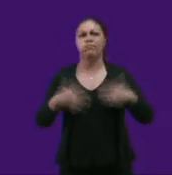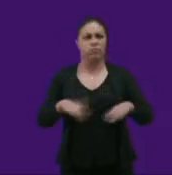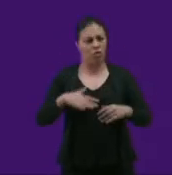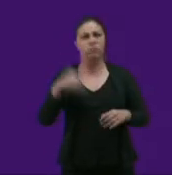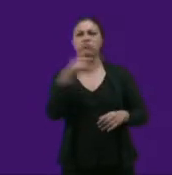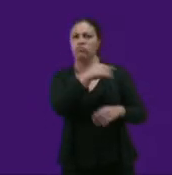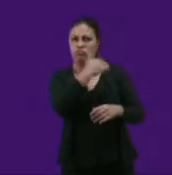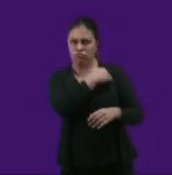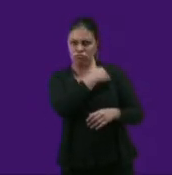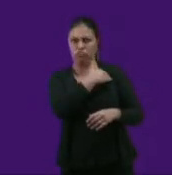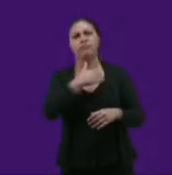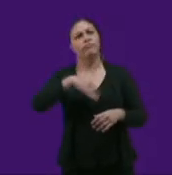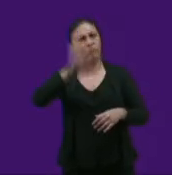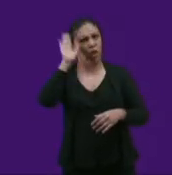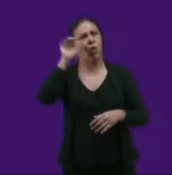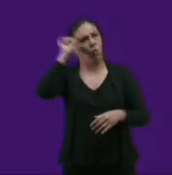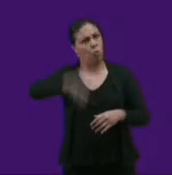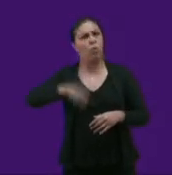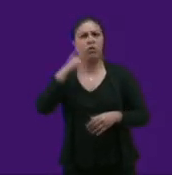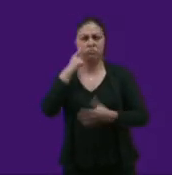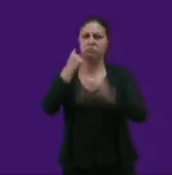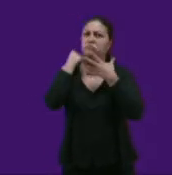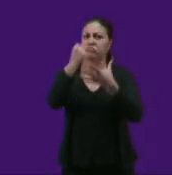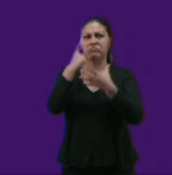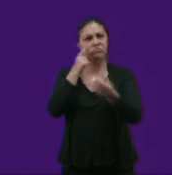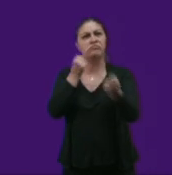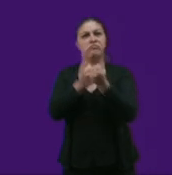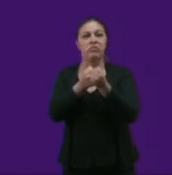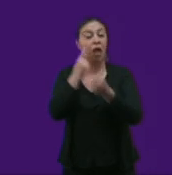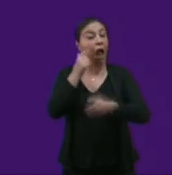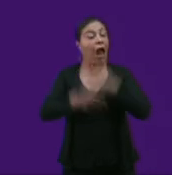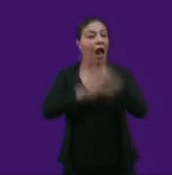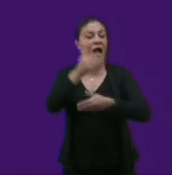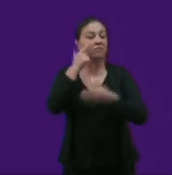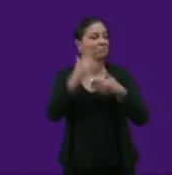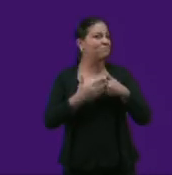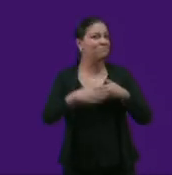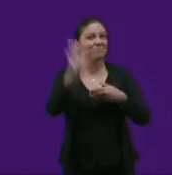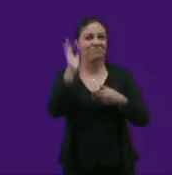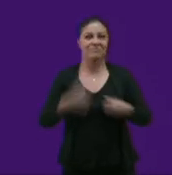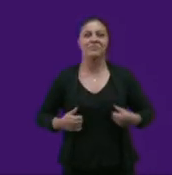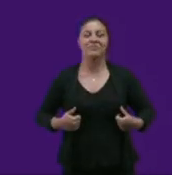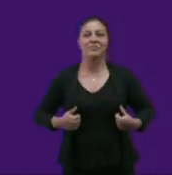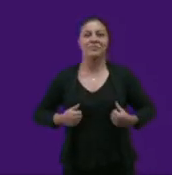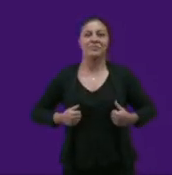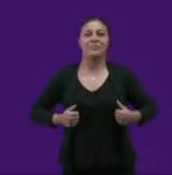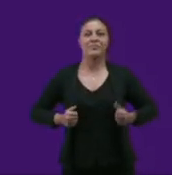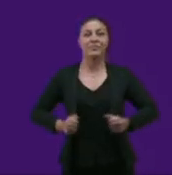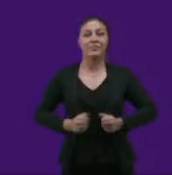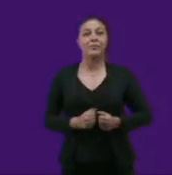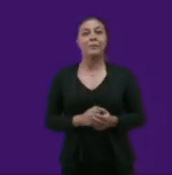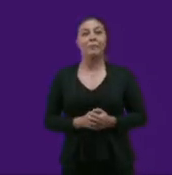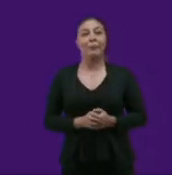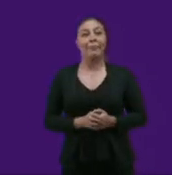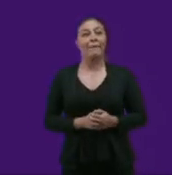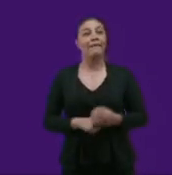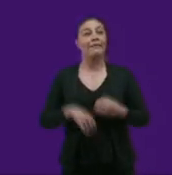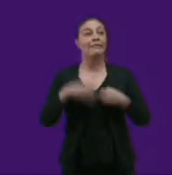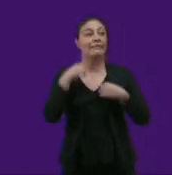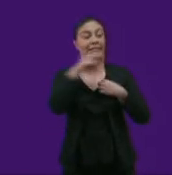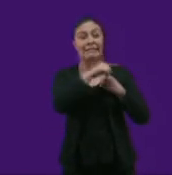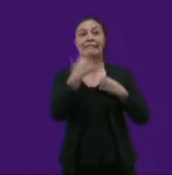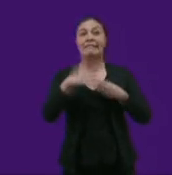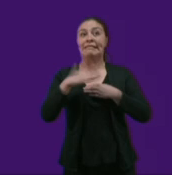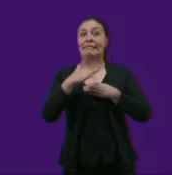quería invertir en la idea, y así fue como empezamos. Tomó usted además el camino más largo, ¿no, Marco? Para poder tener tiempo,